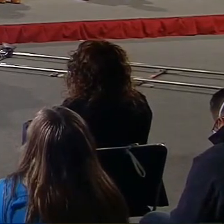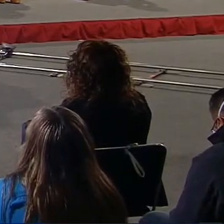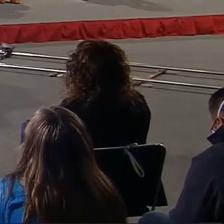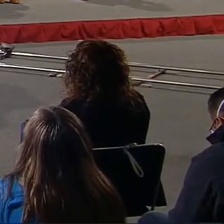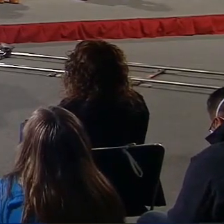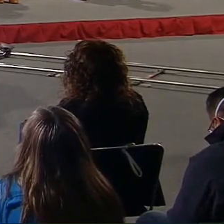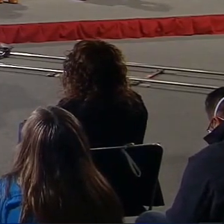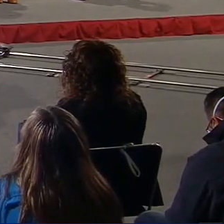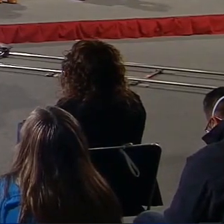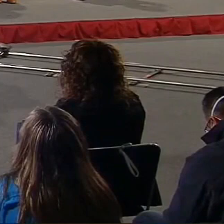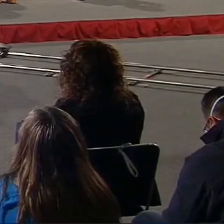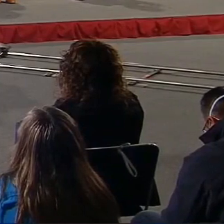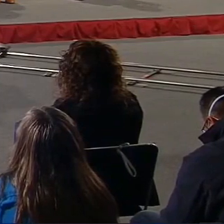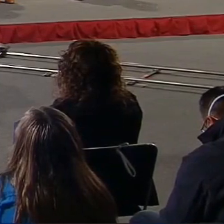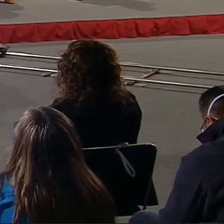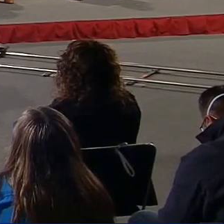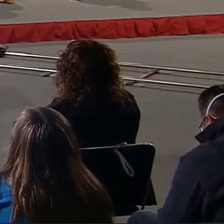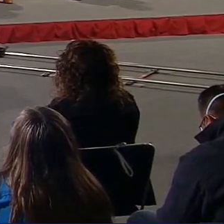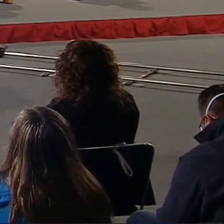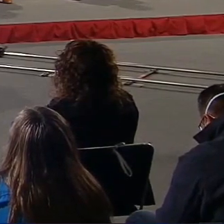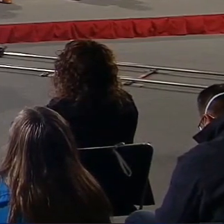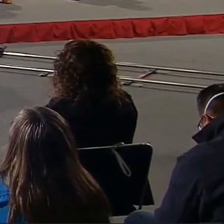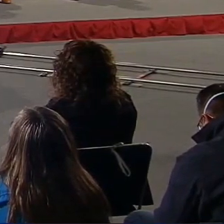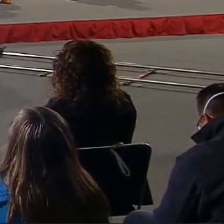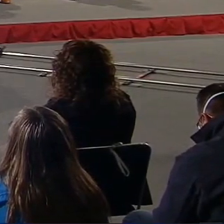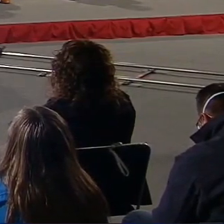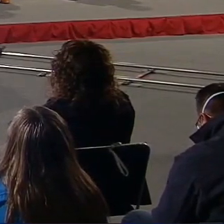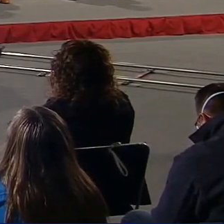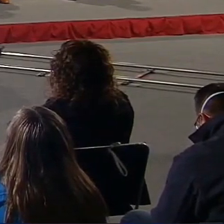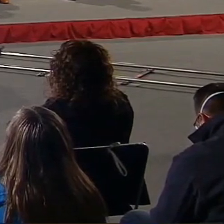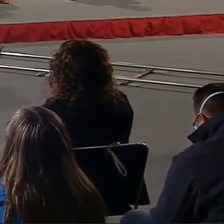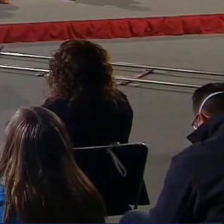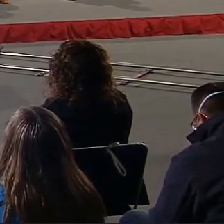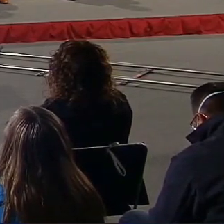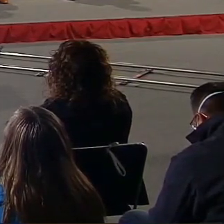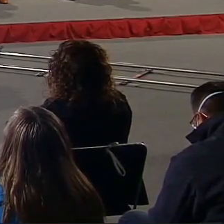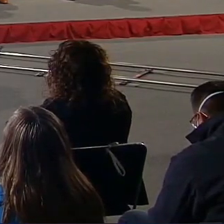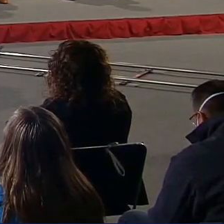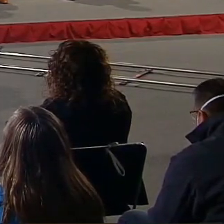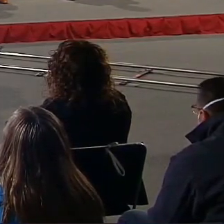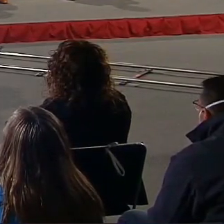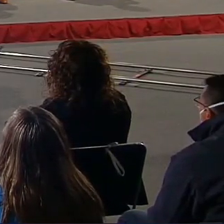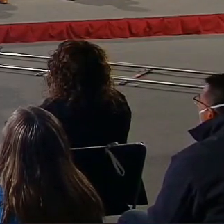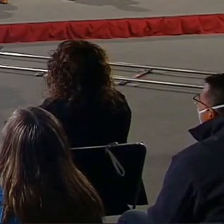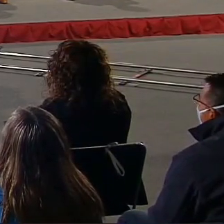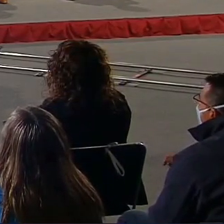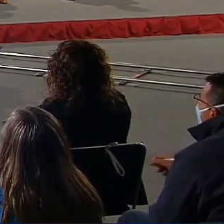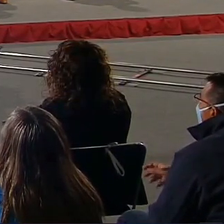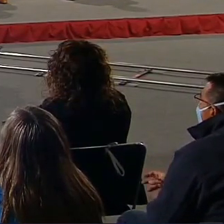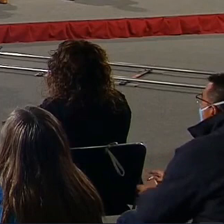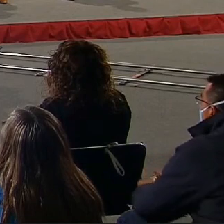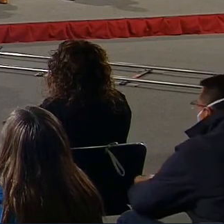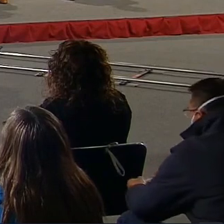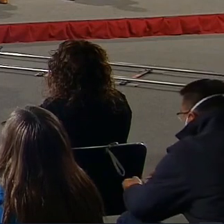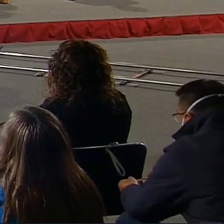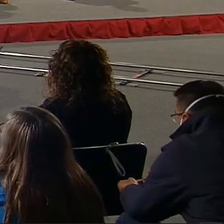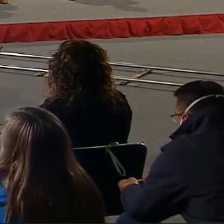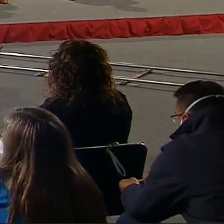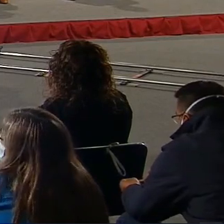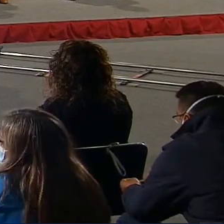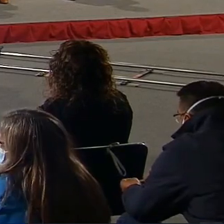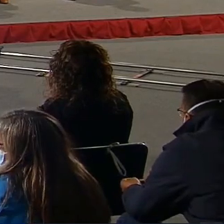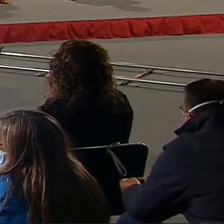G500 y Orsan. Estos son promedios nacionales. Ahora veamos por regiones cuál es el precio con el margen más